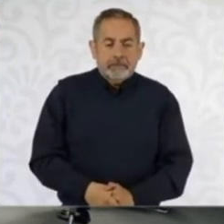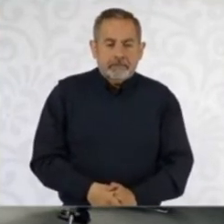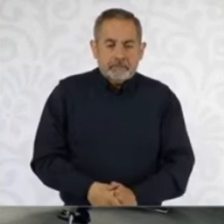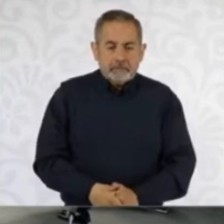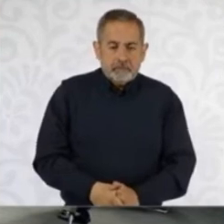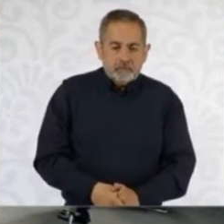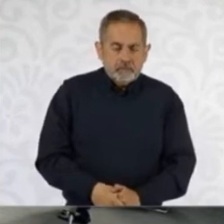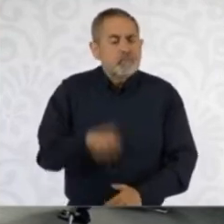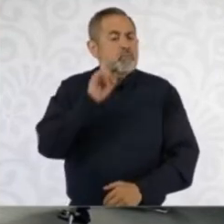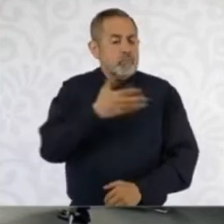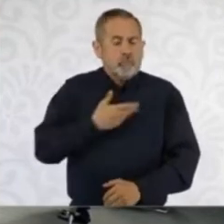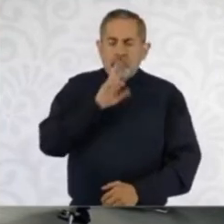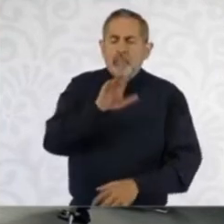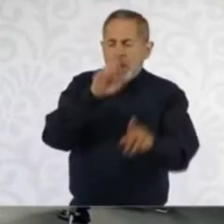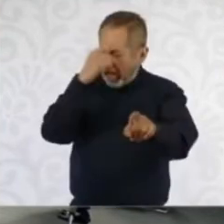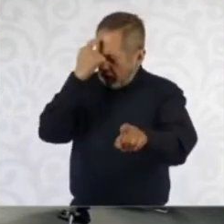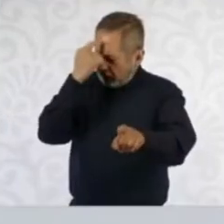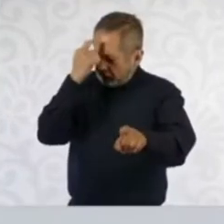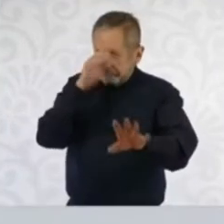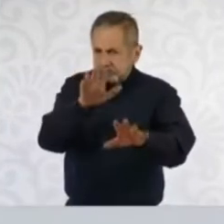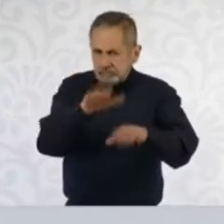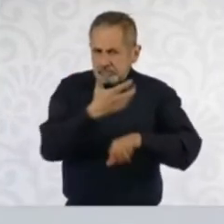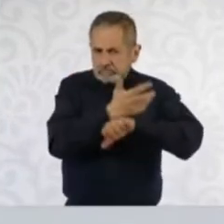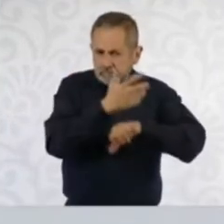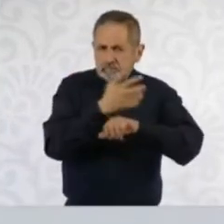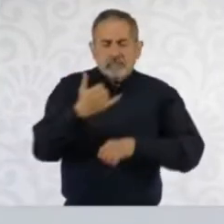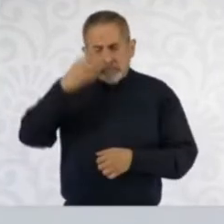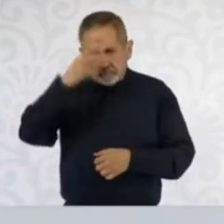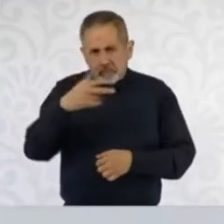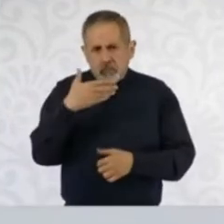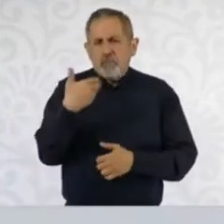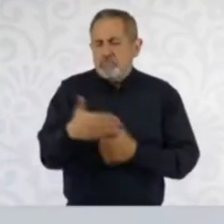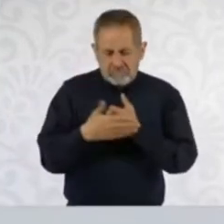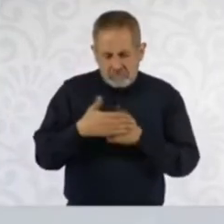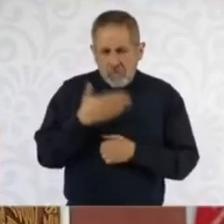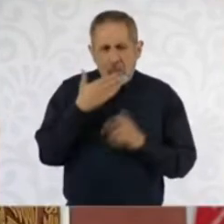Por cierto, que en el tema me quedé pensando, de Estados Unidos y México, va a haber una buena relación,